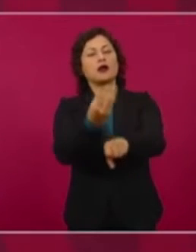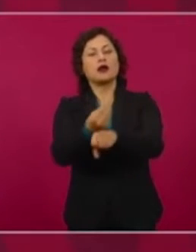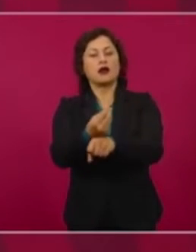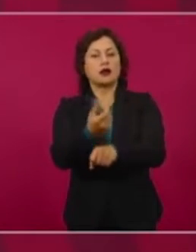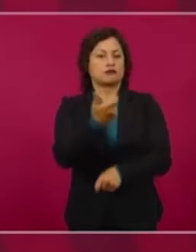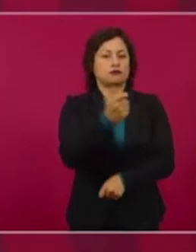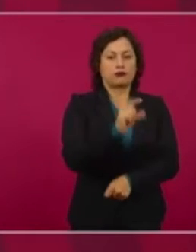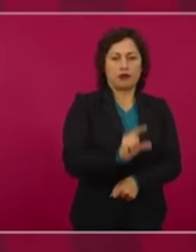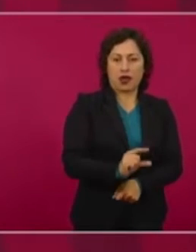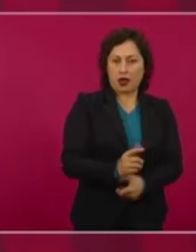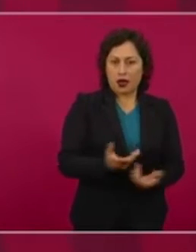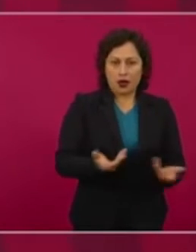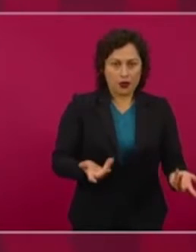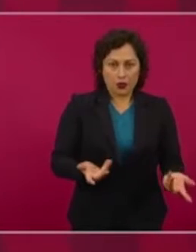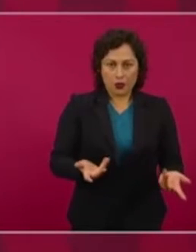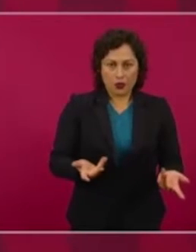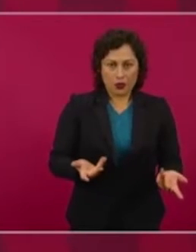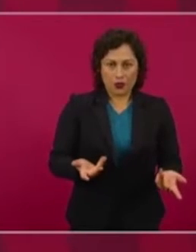Sí,